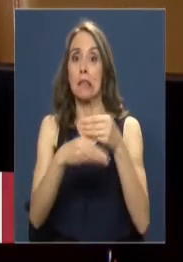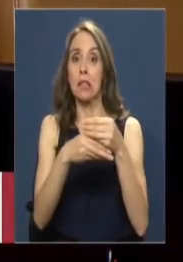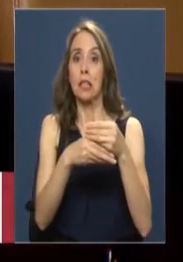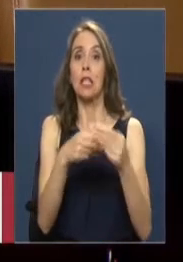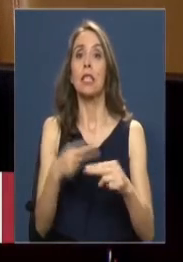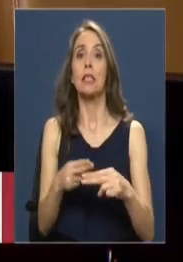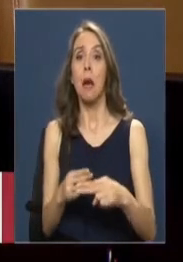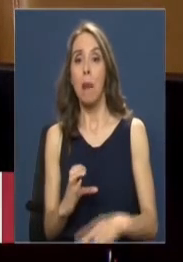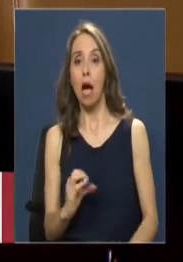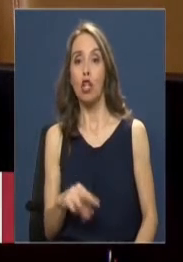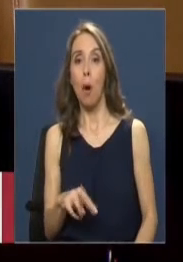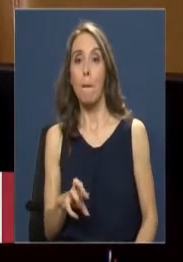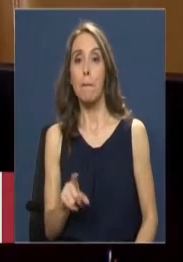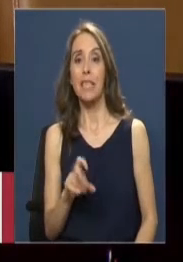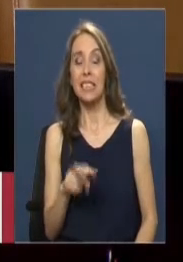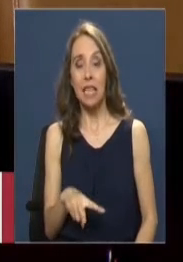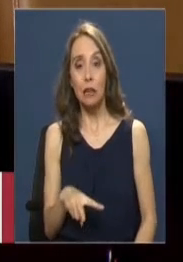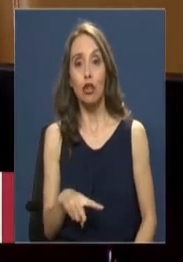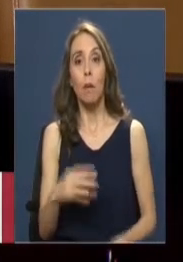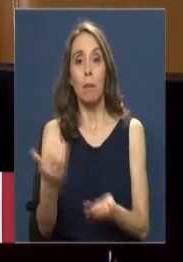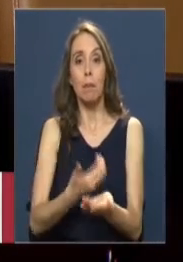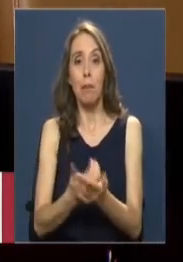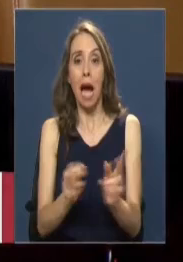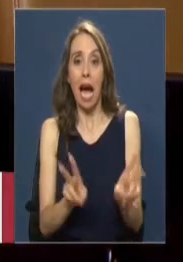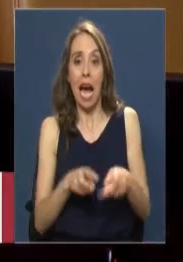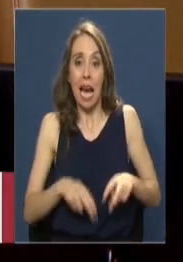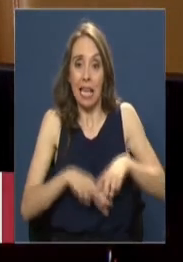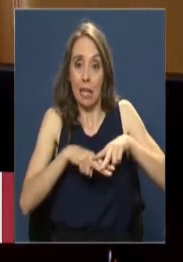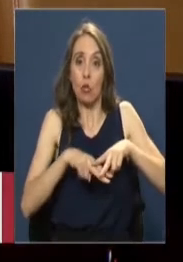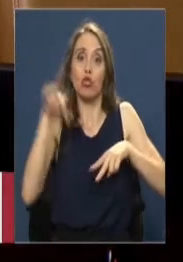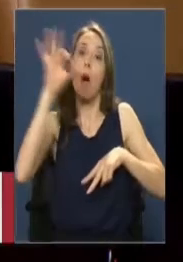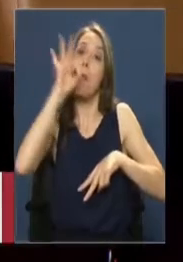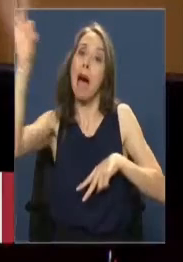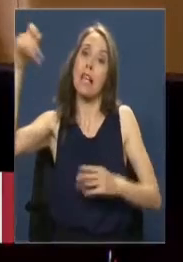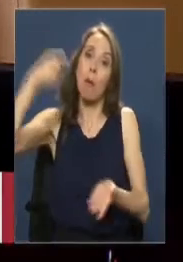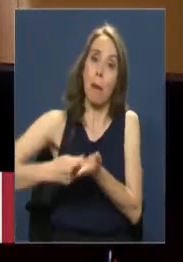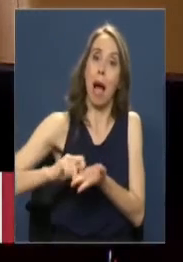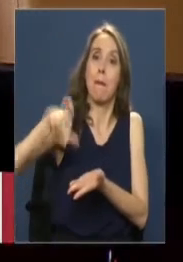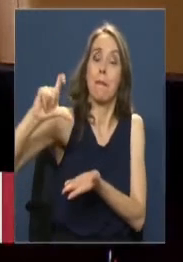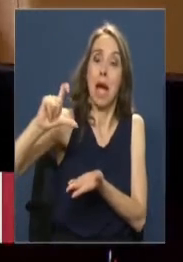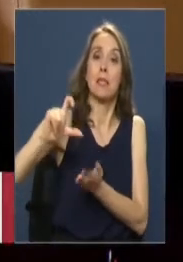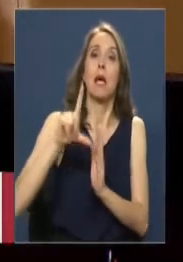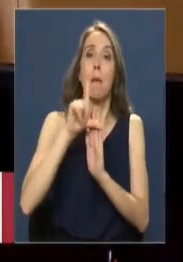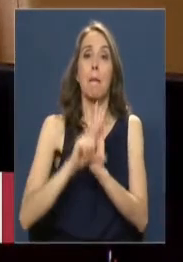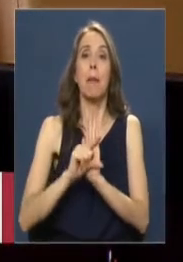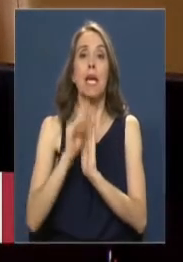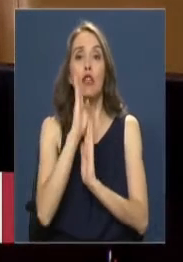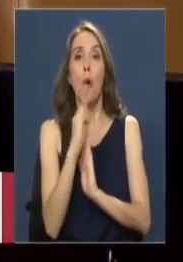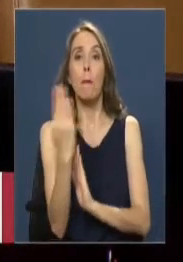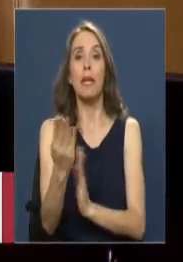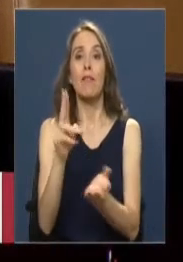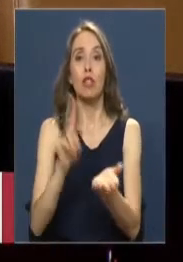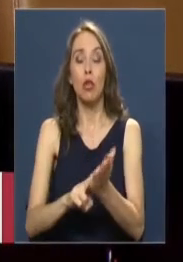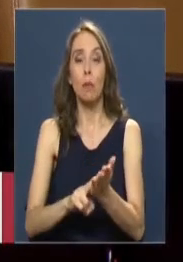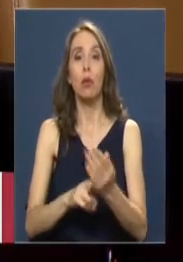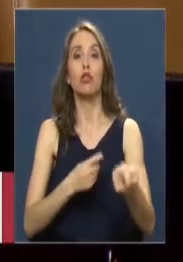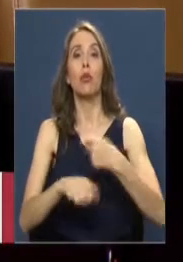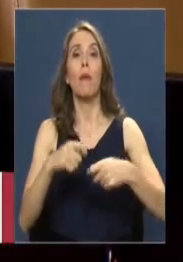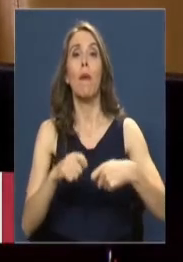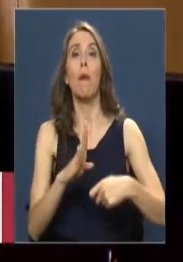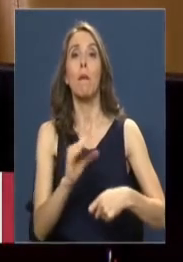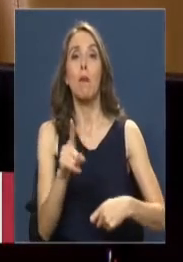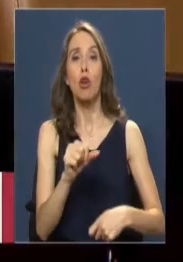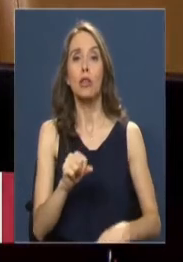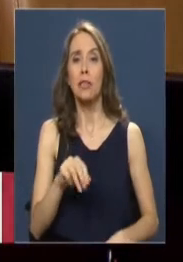compensaciones, algunas de ellas para generar recursos desde el sector más rico, disminución de beneficios tributarios al mercado financiero, como el